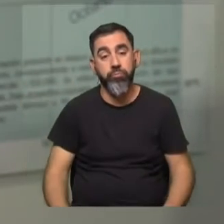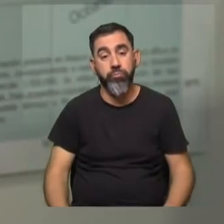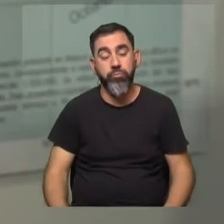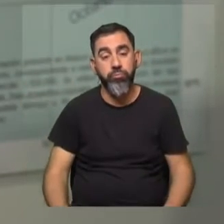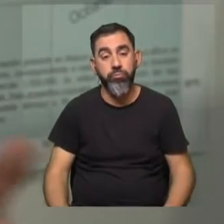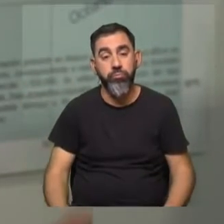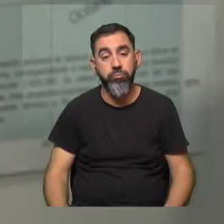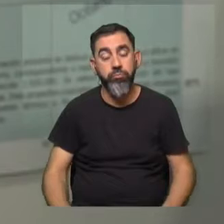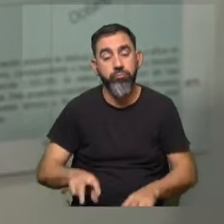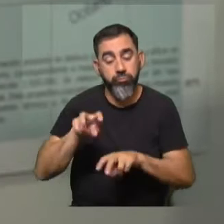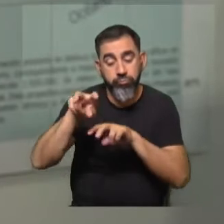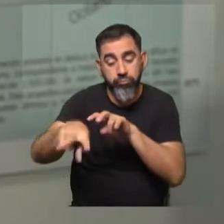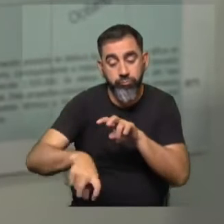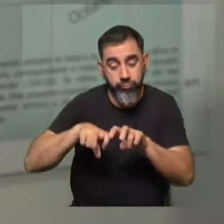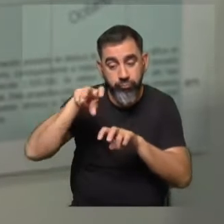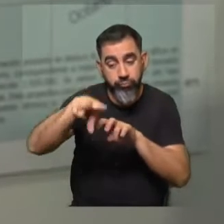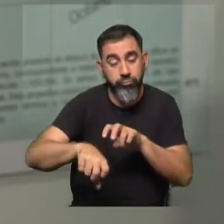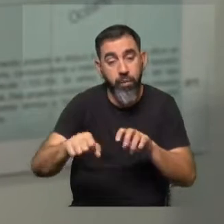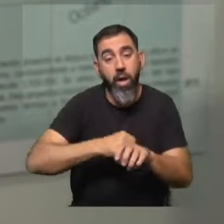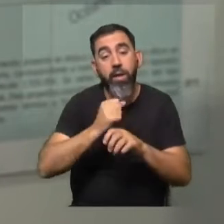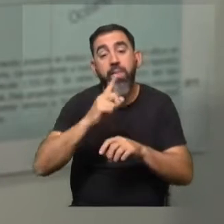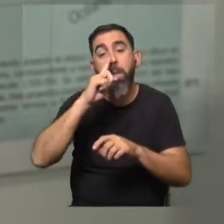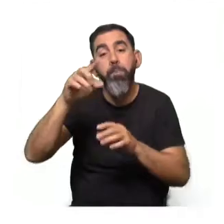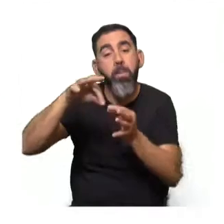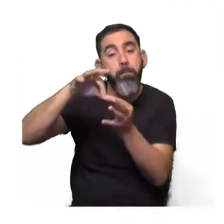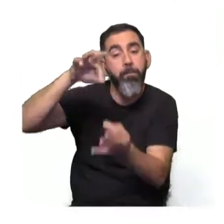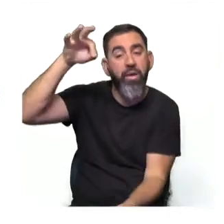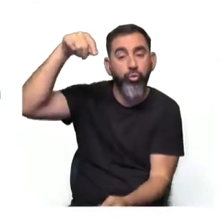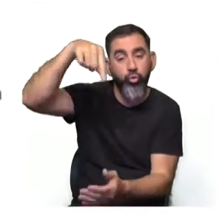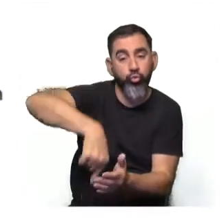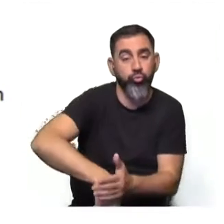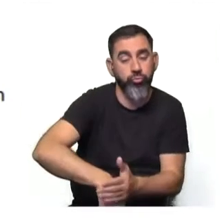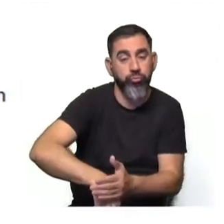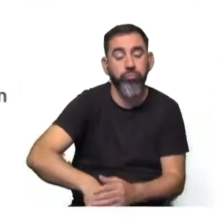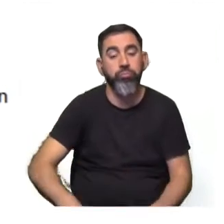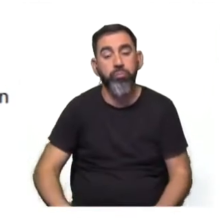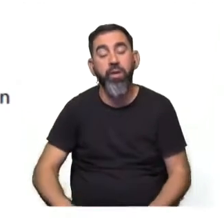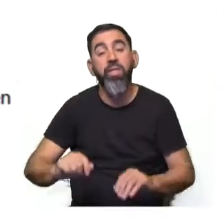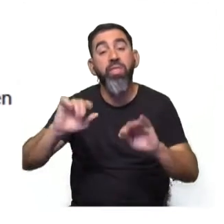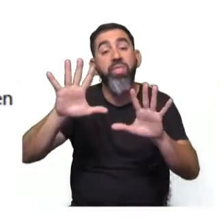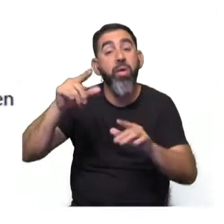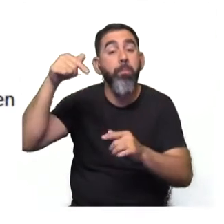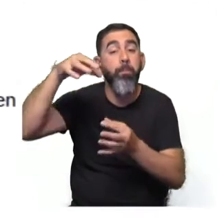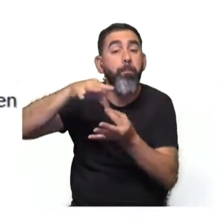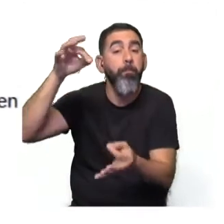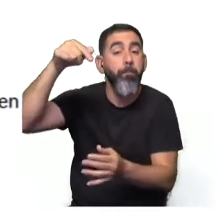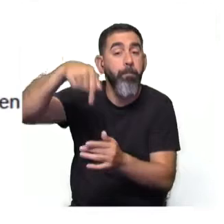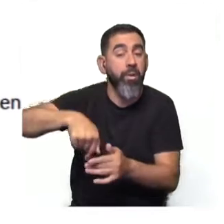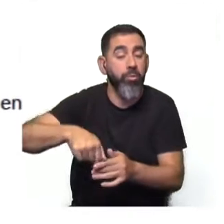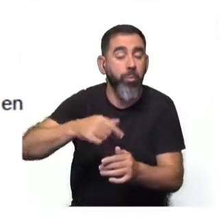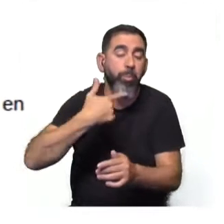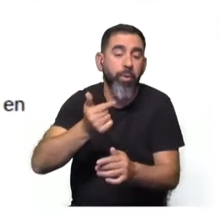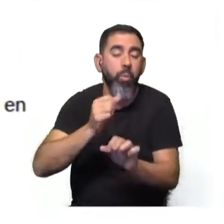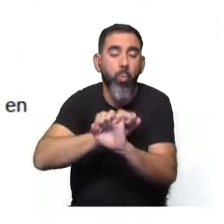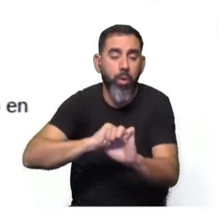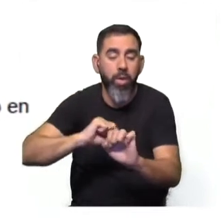o excavaciones de hasta 1000 metros de profundidad. Con una profundidad de 10 metros se puede ya